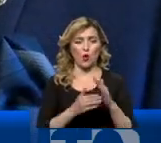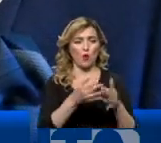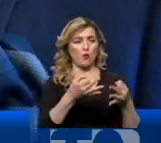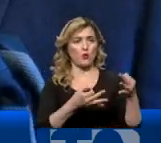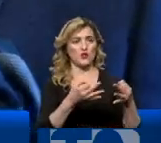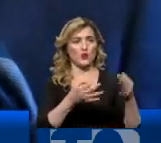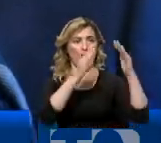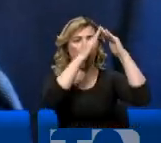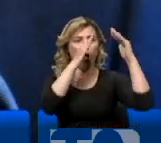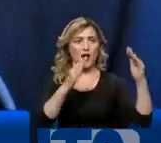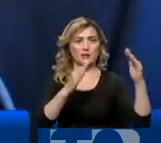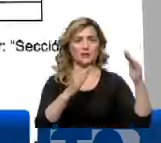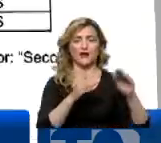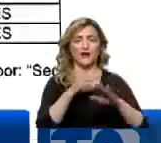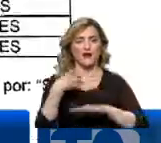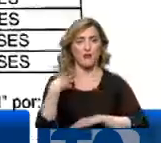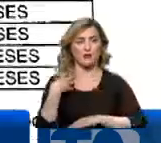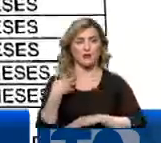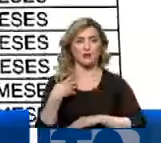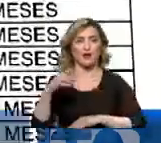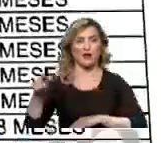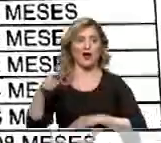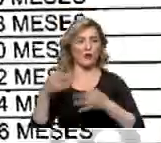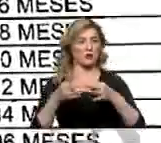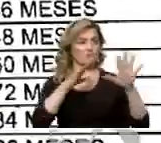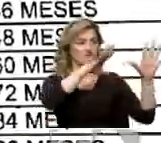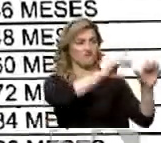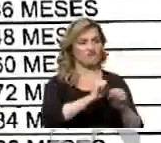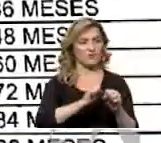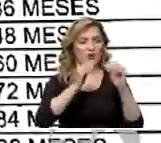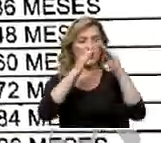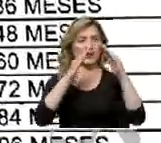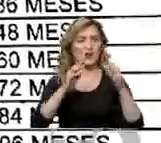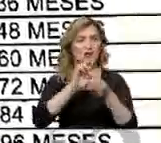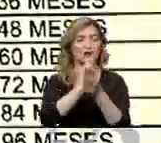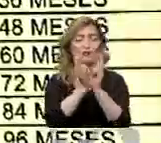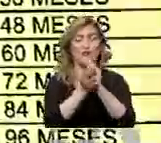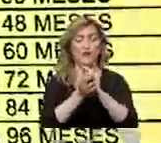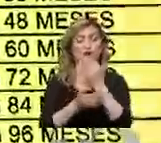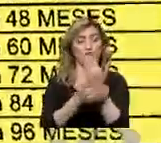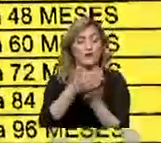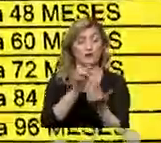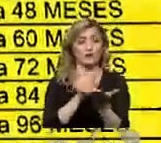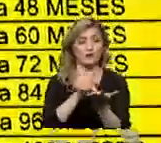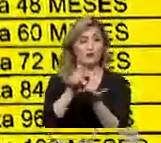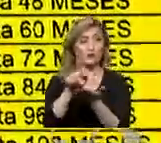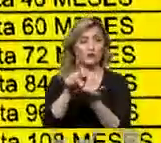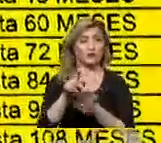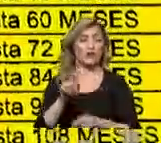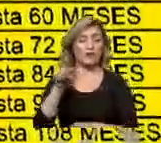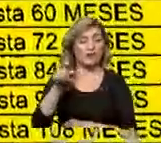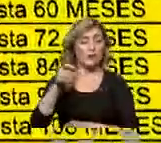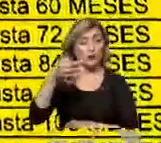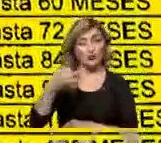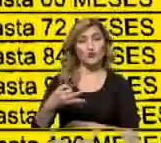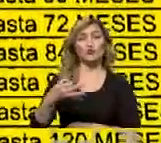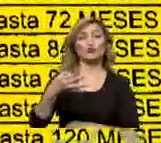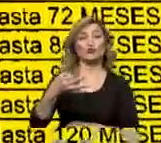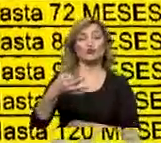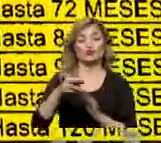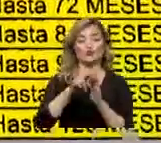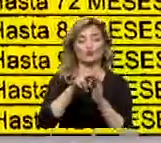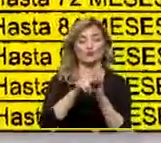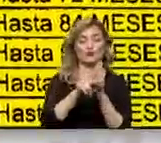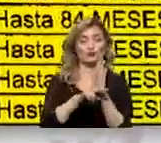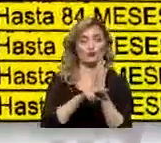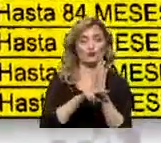coactivos, iniciando embargos. Según se establecen las reformas, quienes se acojan a las facilidades de pago deben cumplir con algunos